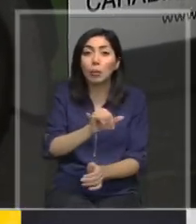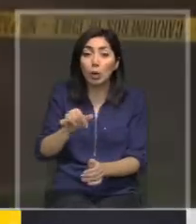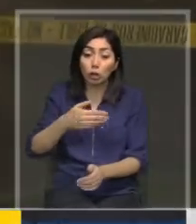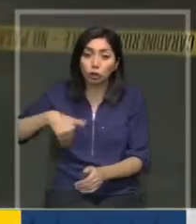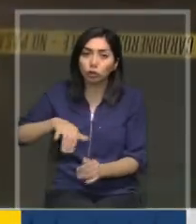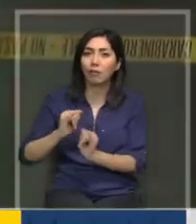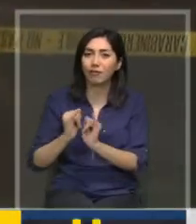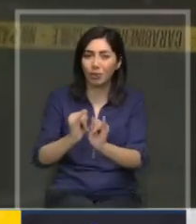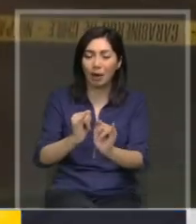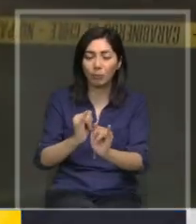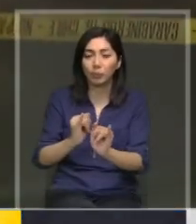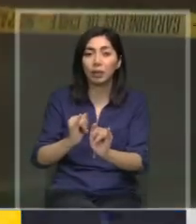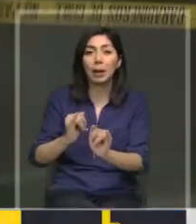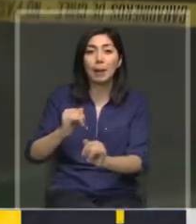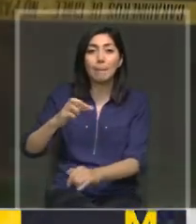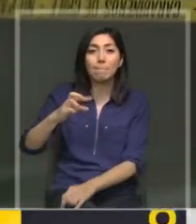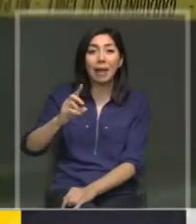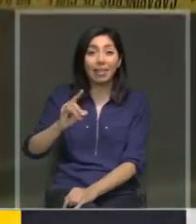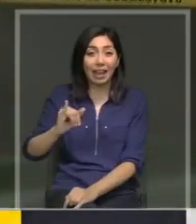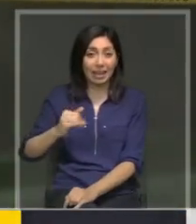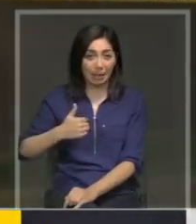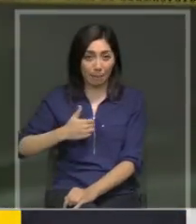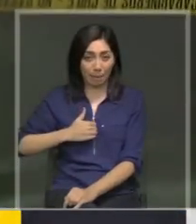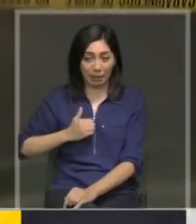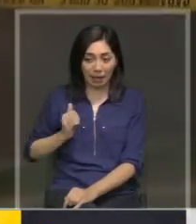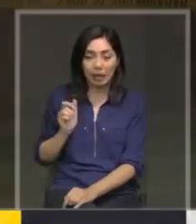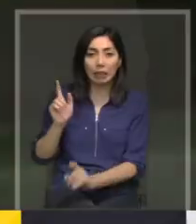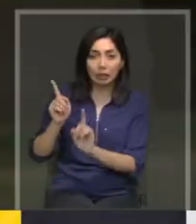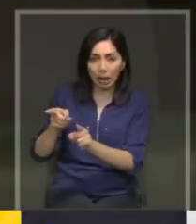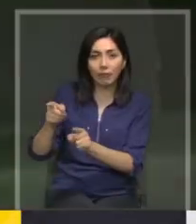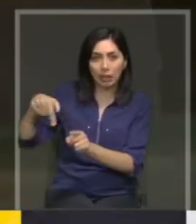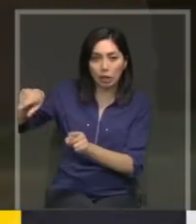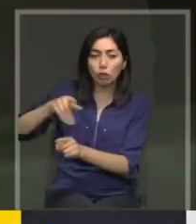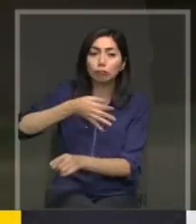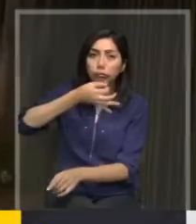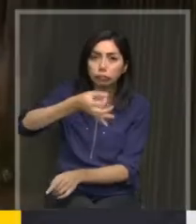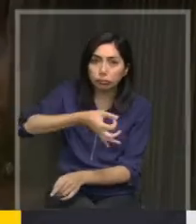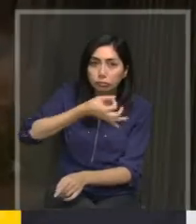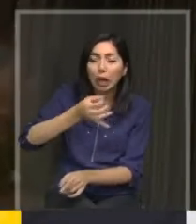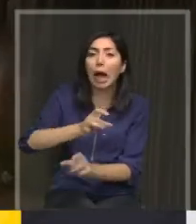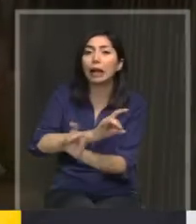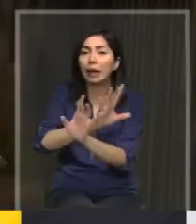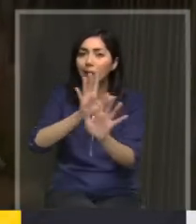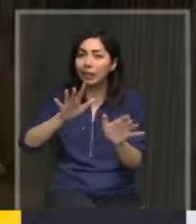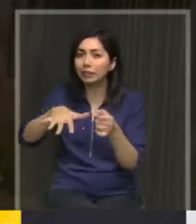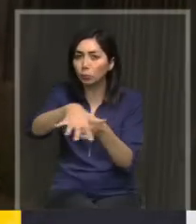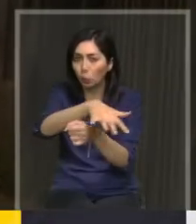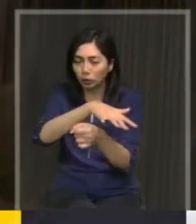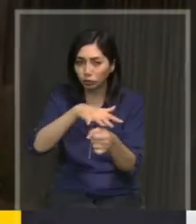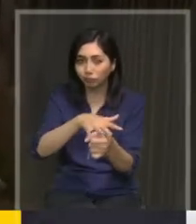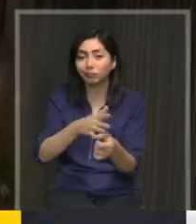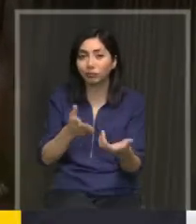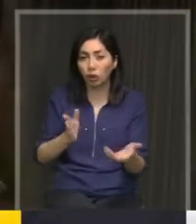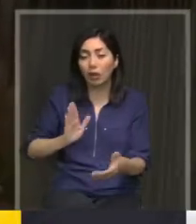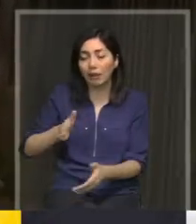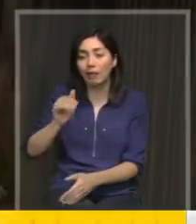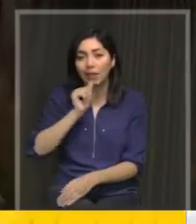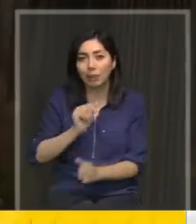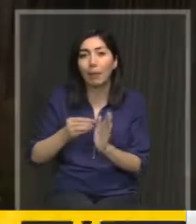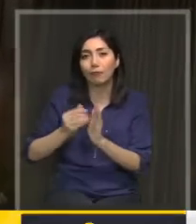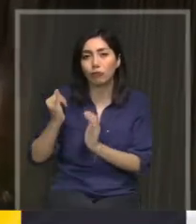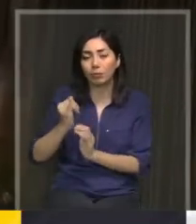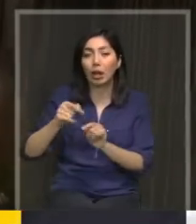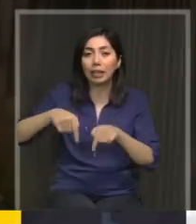hablar la Policía de Investigaciones tratando de esclarecer toda esta situación, Soledad. Así que sigue siendo una información en desarrollo desde la comuna de Recoleta.